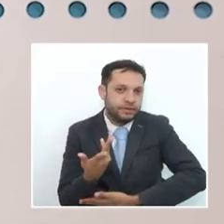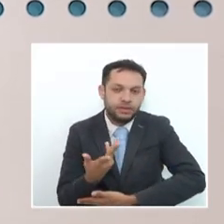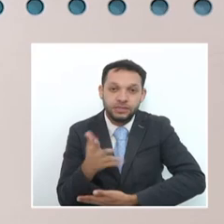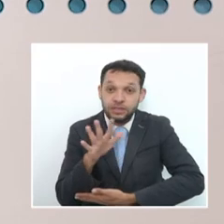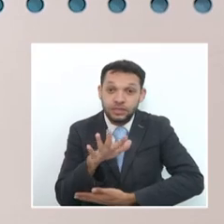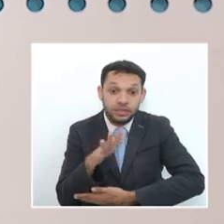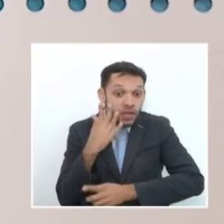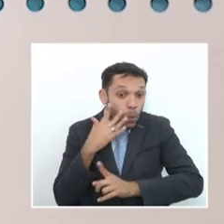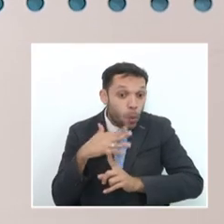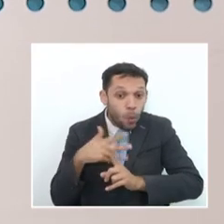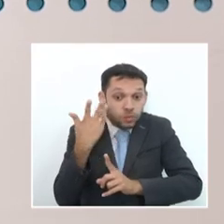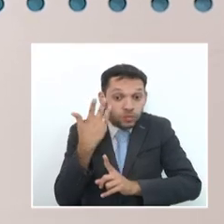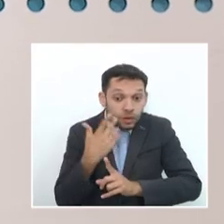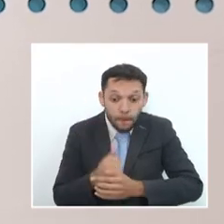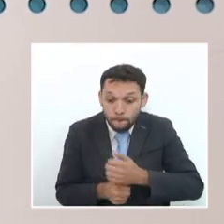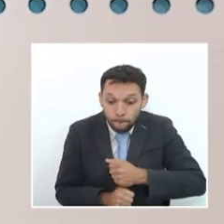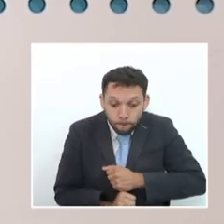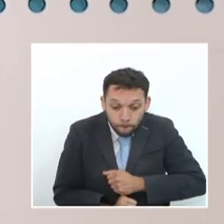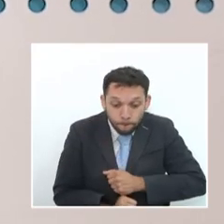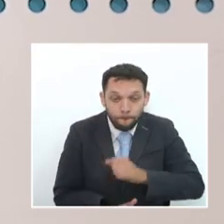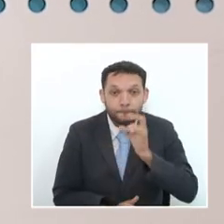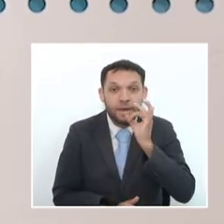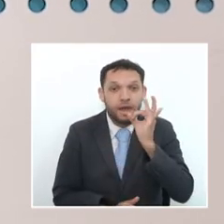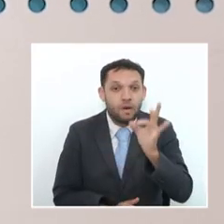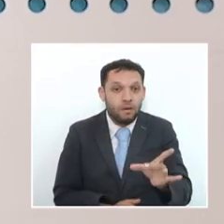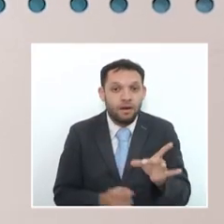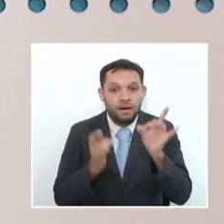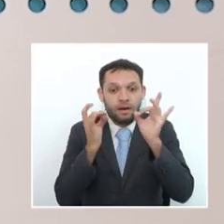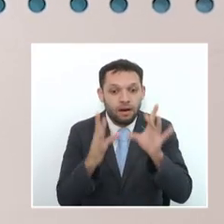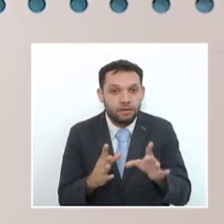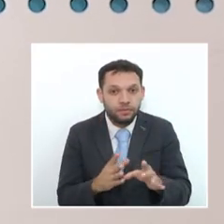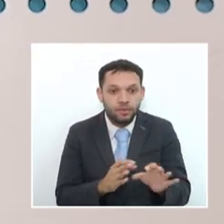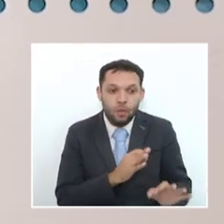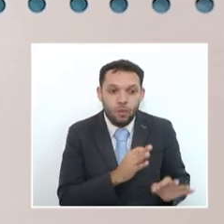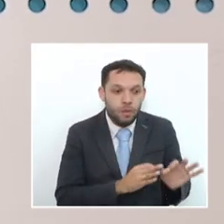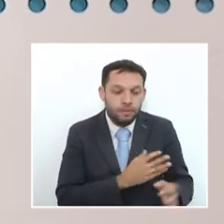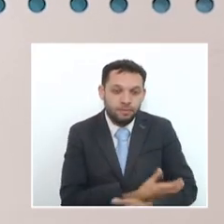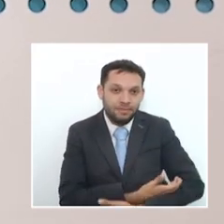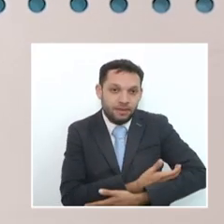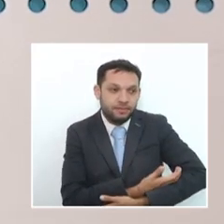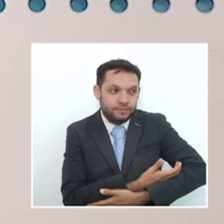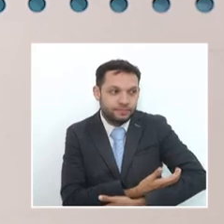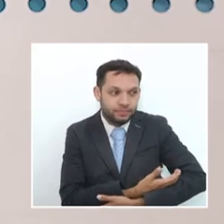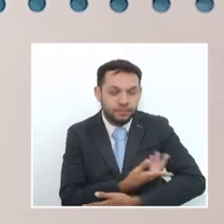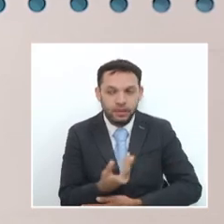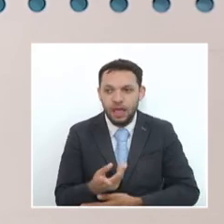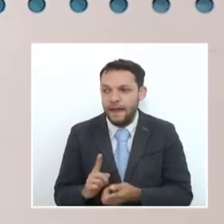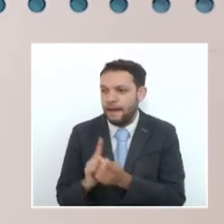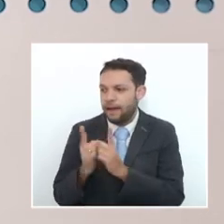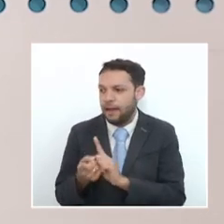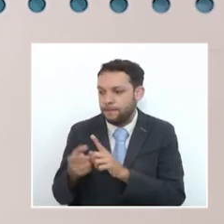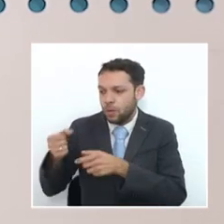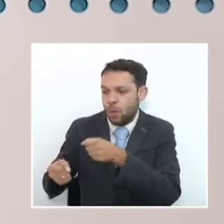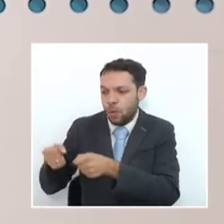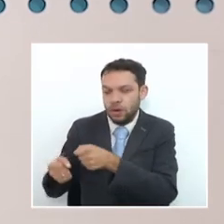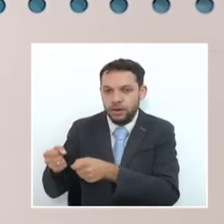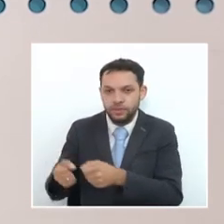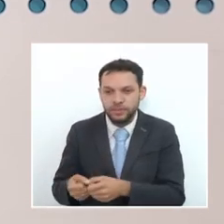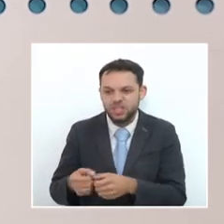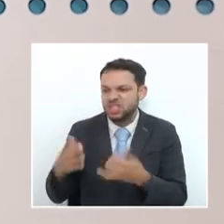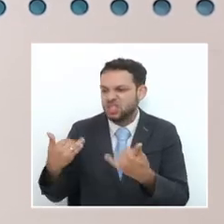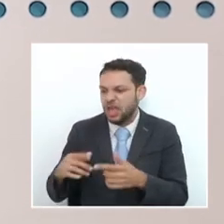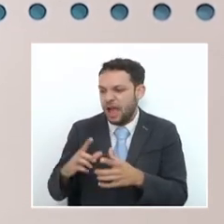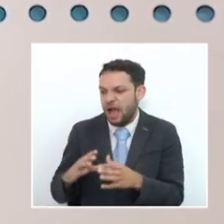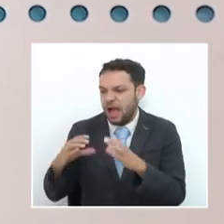sin dar del cuerpo, está en un serio problema de salud. Y creen que cambiándole la leche, entonces le cambio esta fórmula por